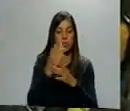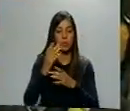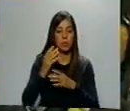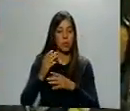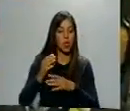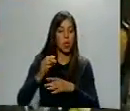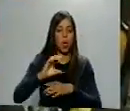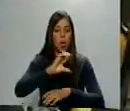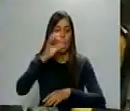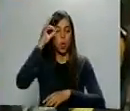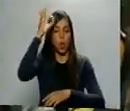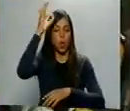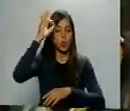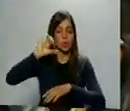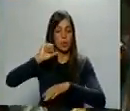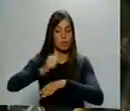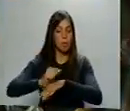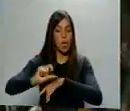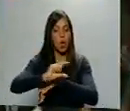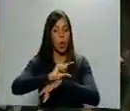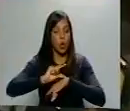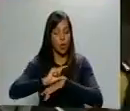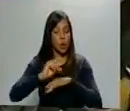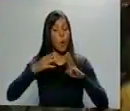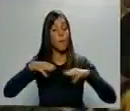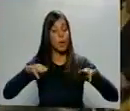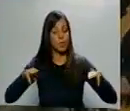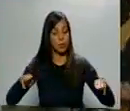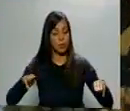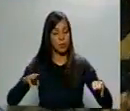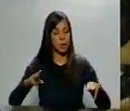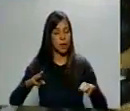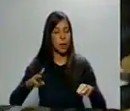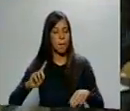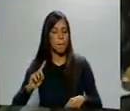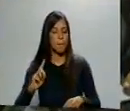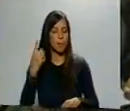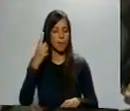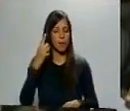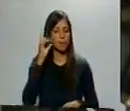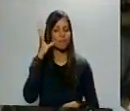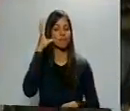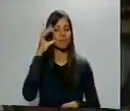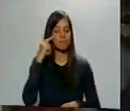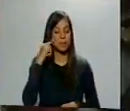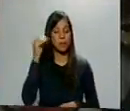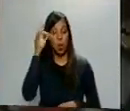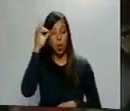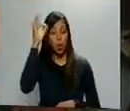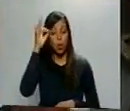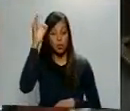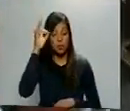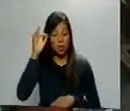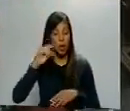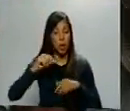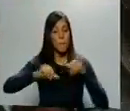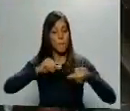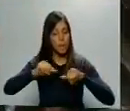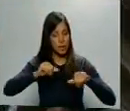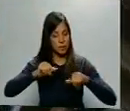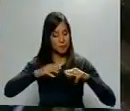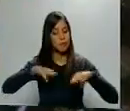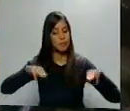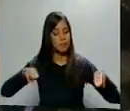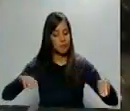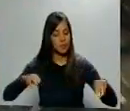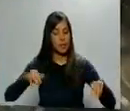Metropolitano de Gobierno. Ese fue el primer antecedente de esto. Y era una reunión semanal de